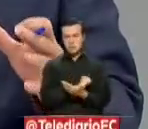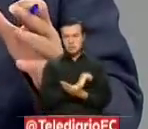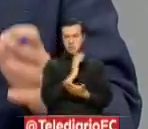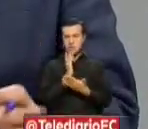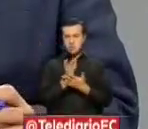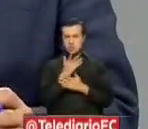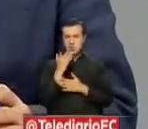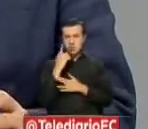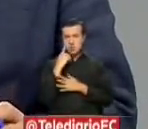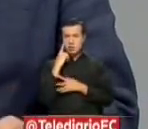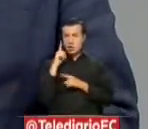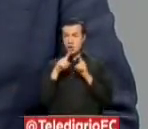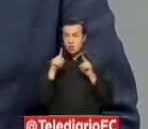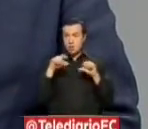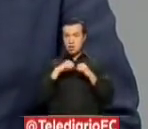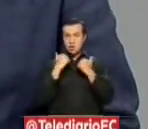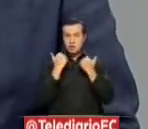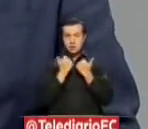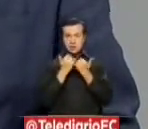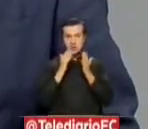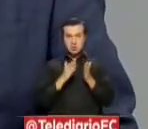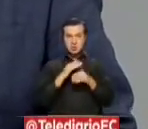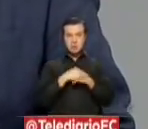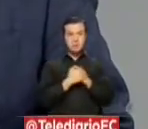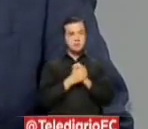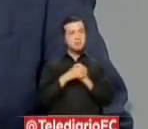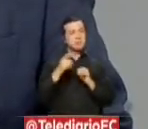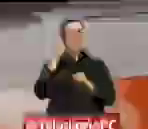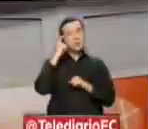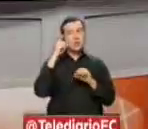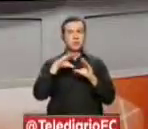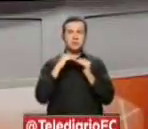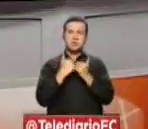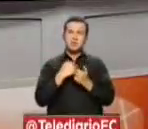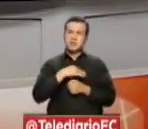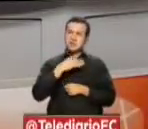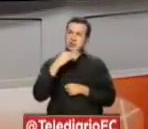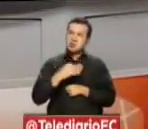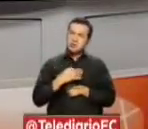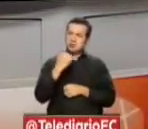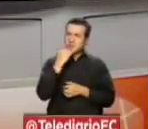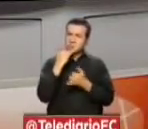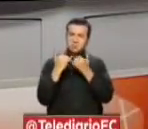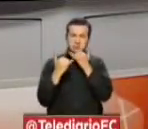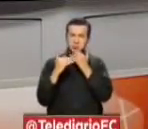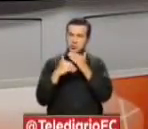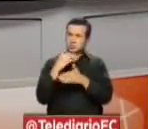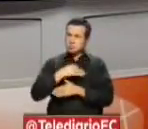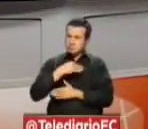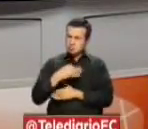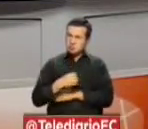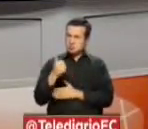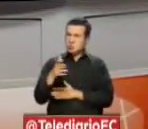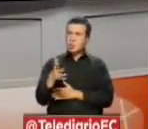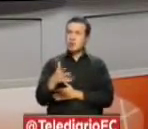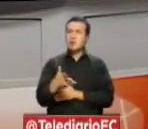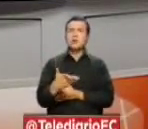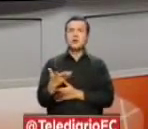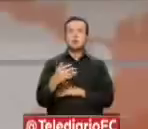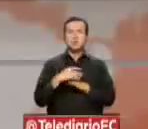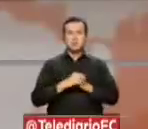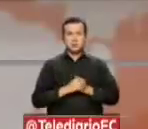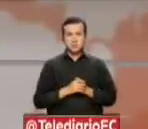hay asambleístas que consideran que el comité de ética está actuando sin la debida ética? ¿Qué ocurriría? A